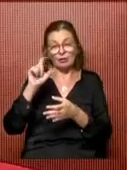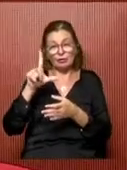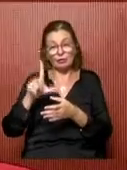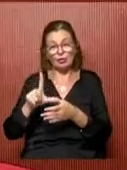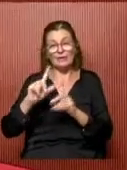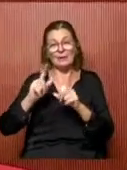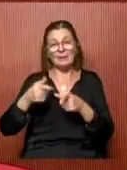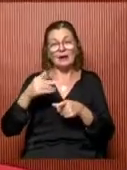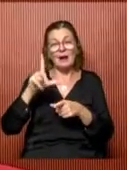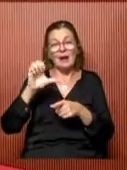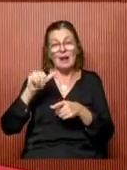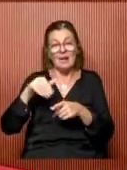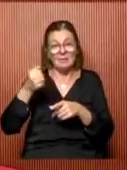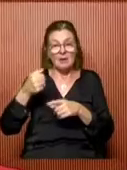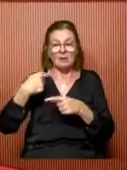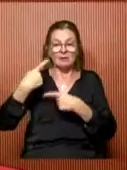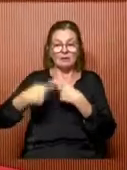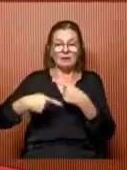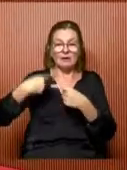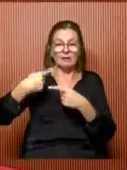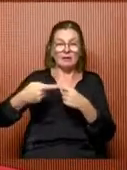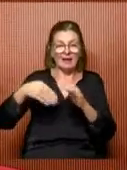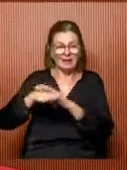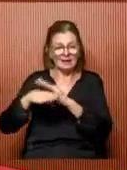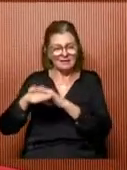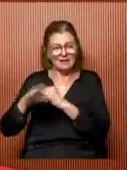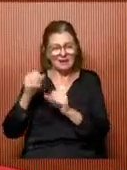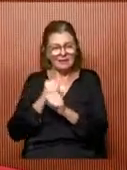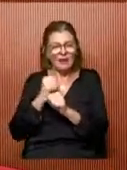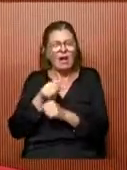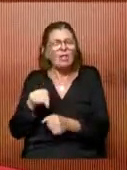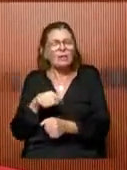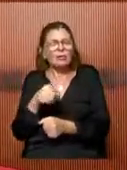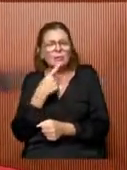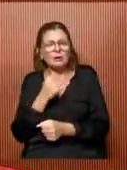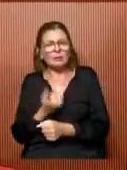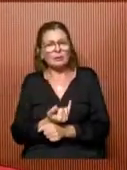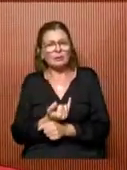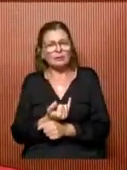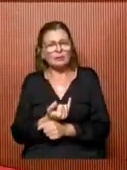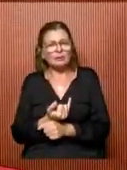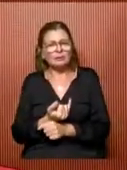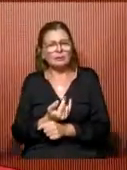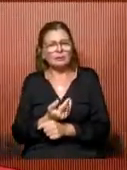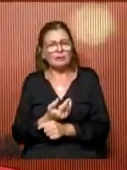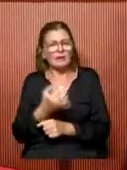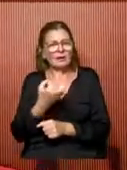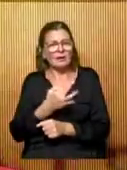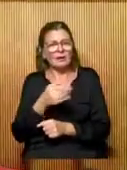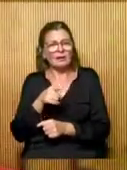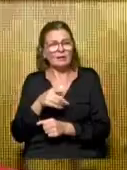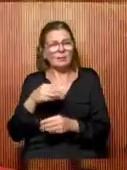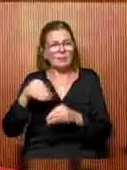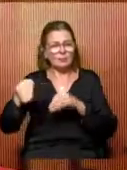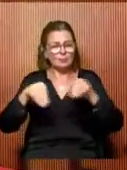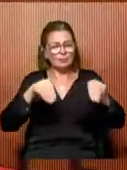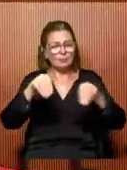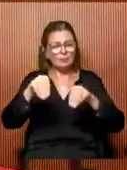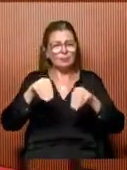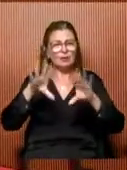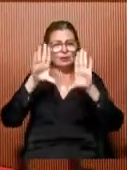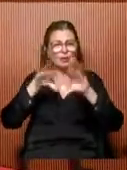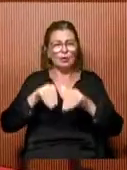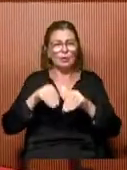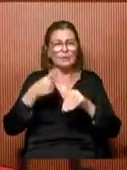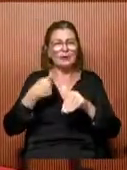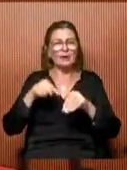administración Lema y que continúan. Hay cerca de 200. ¿Qué gente que entra a trabajar a dónde, por ejemplo? ¿A qué áreas? Bueno, en realidad están distribuidos por todas las áreas, pero acá